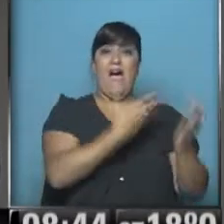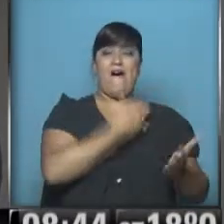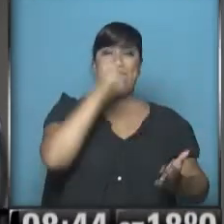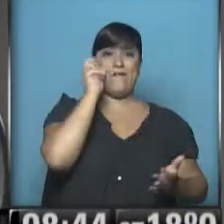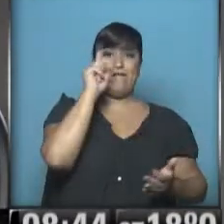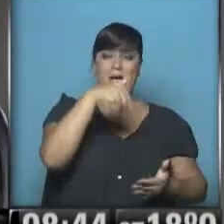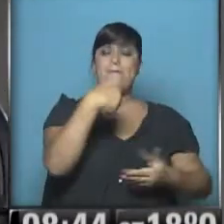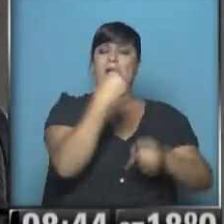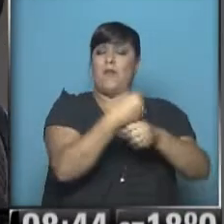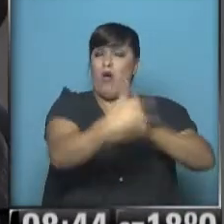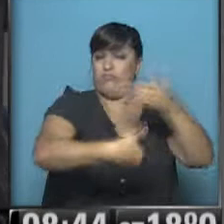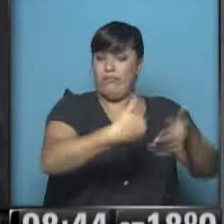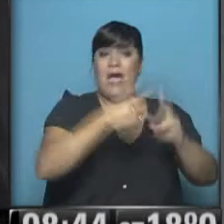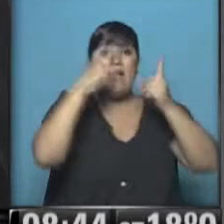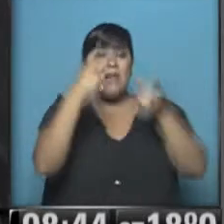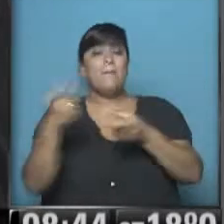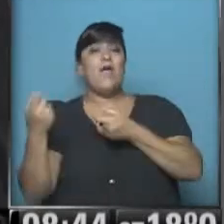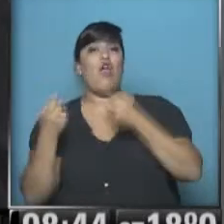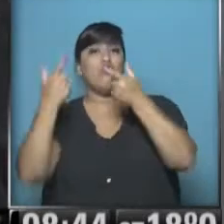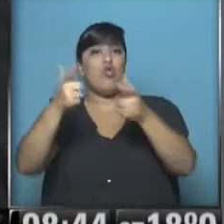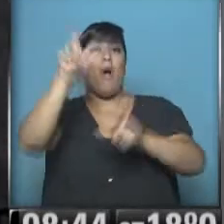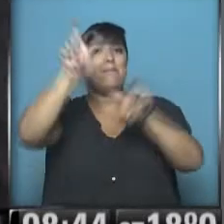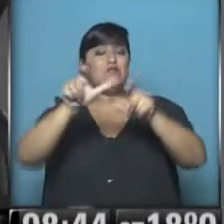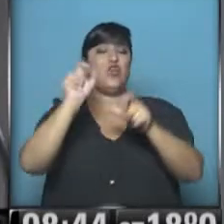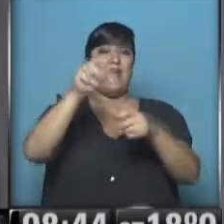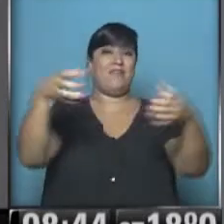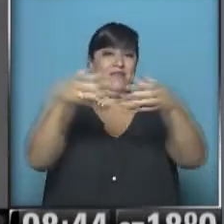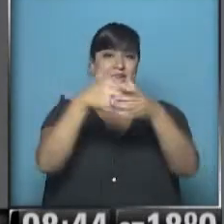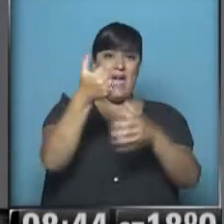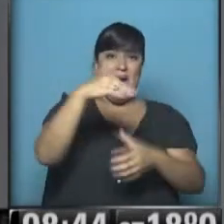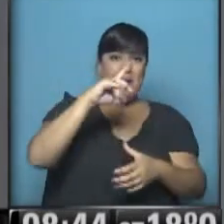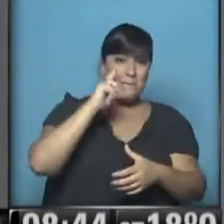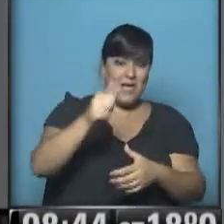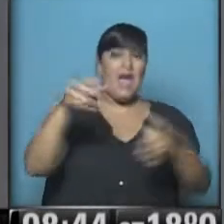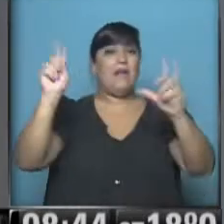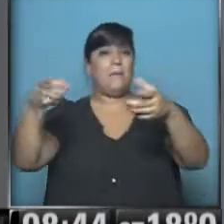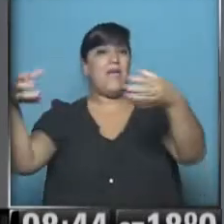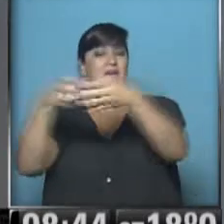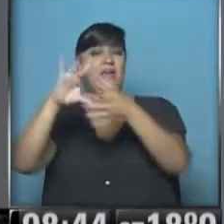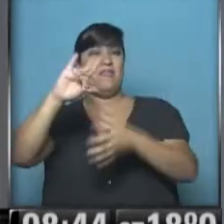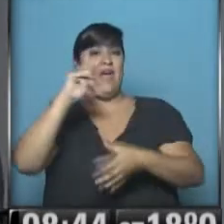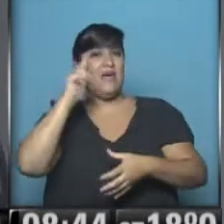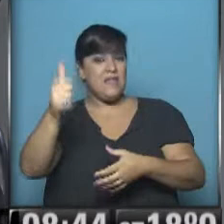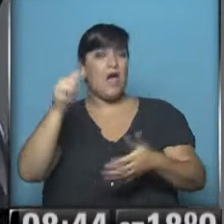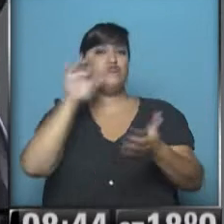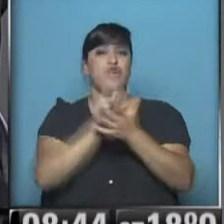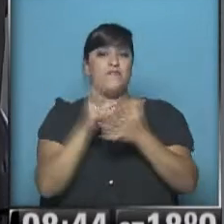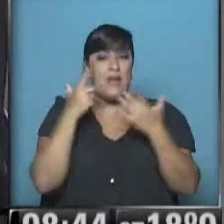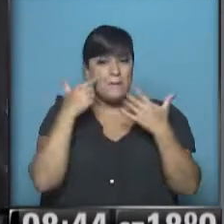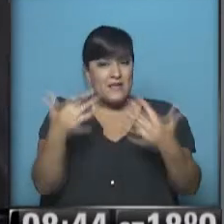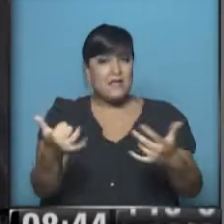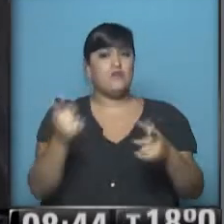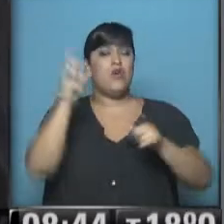trabajo. También le dio garantías a la gente de la AMIA, a la gente de la DAIA, respecto a la investigación y al personal que trabajaba